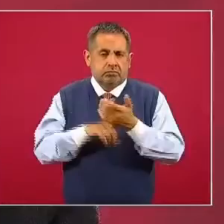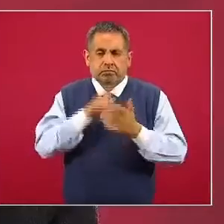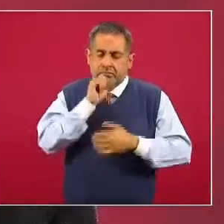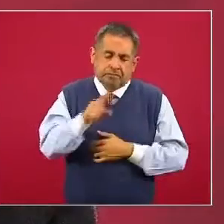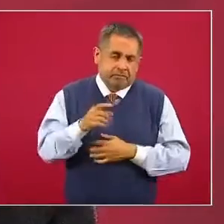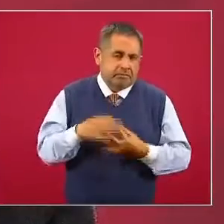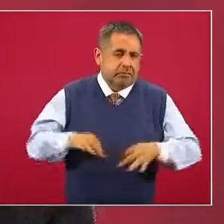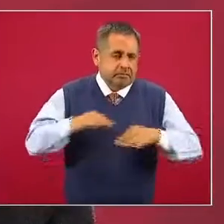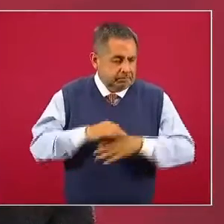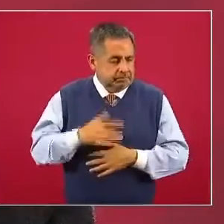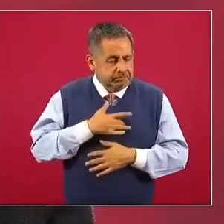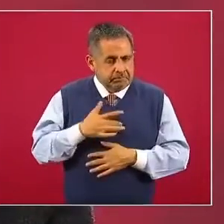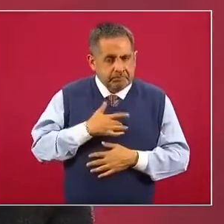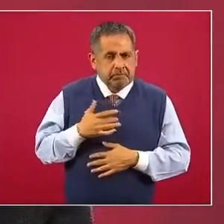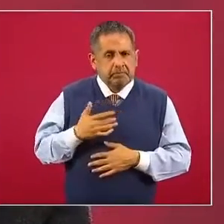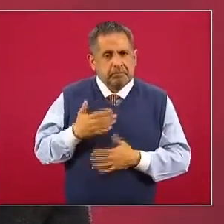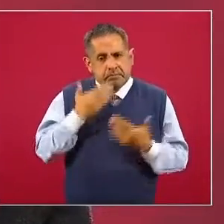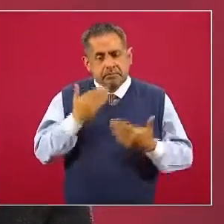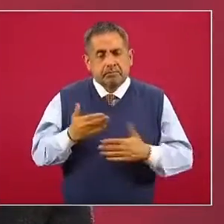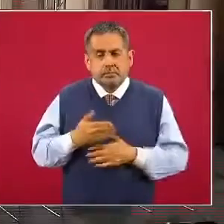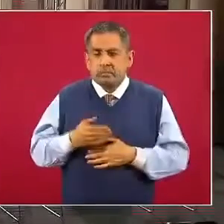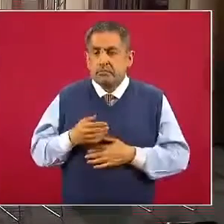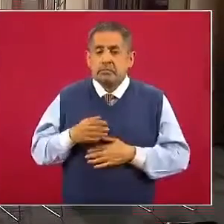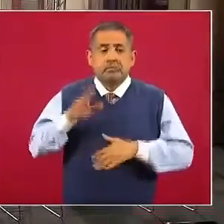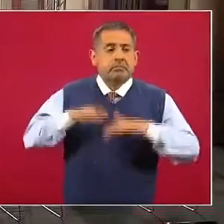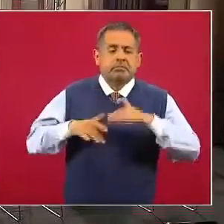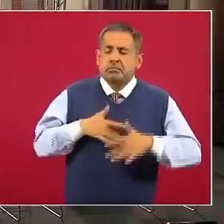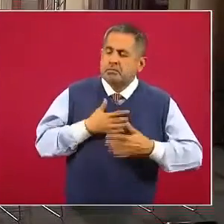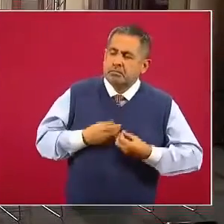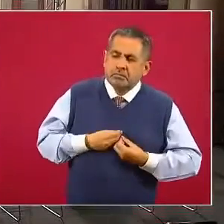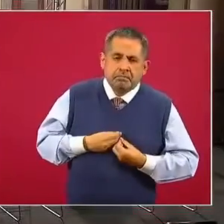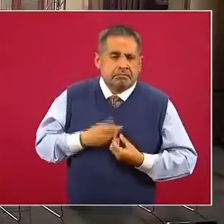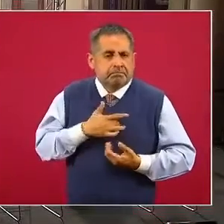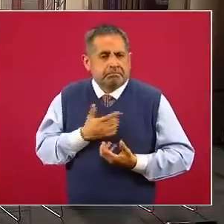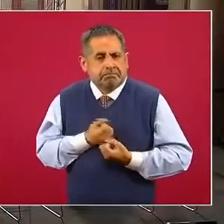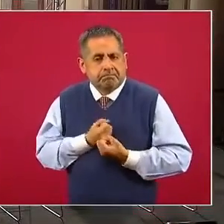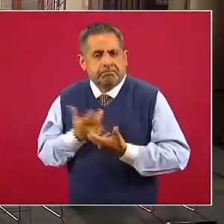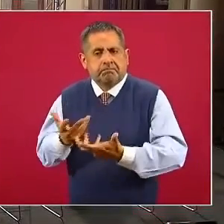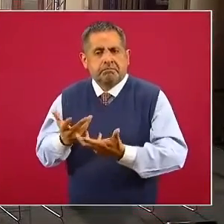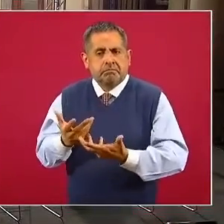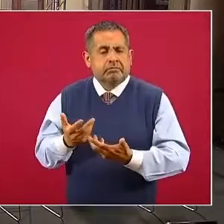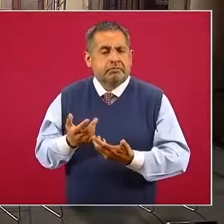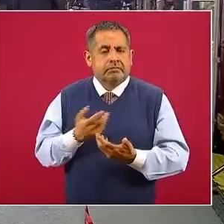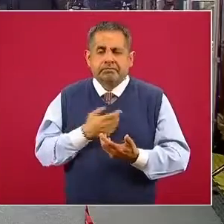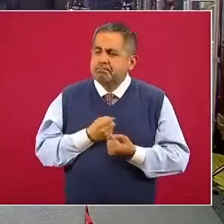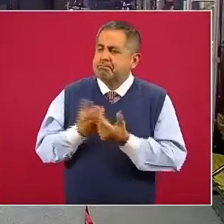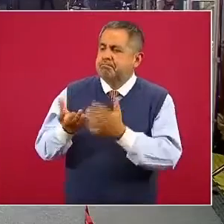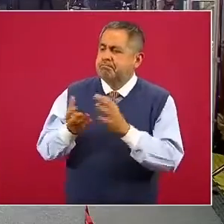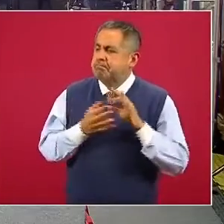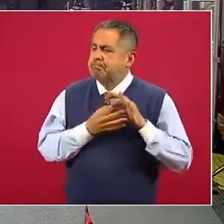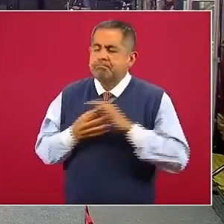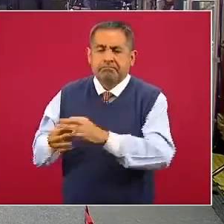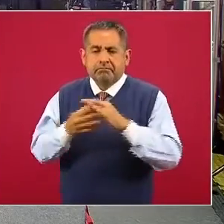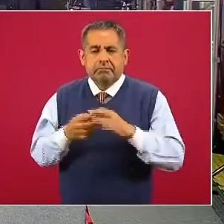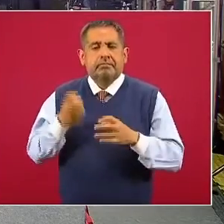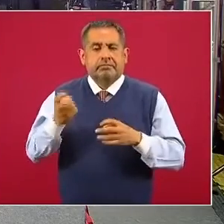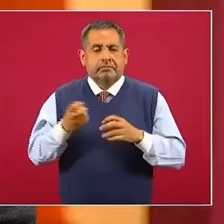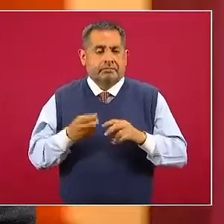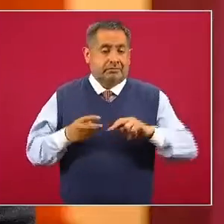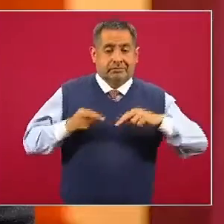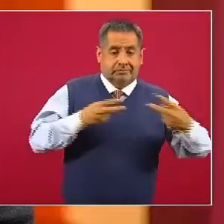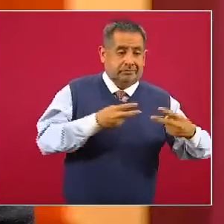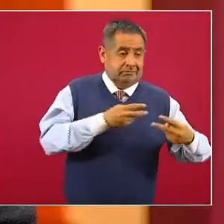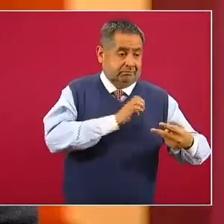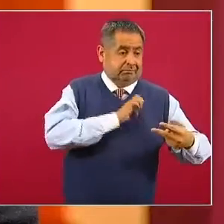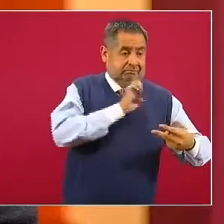lo mejor de los seres humanos expresado en las epidemias, el altruismo. Y el altruismo, exactamente opuesto